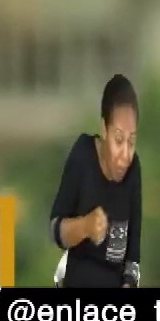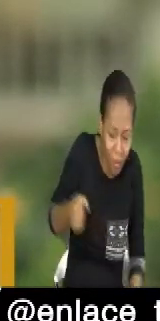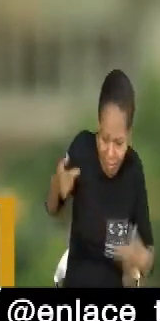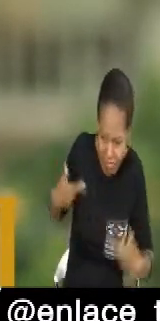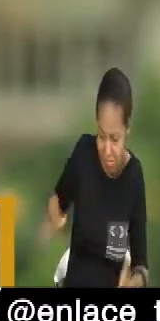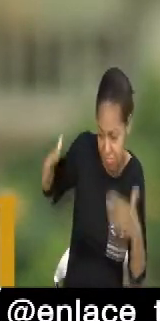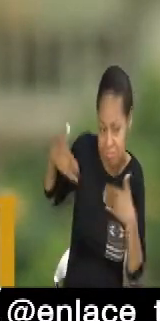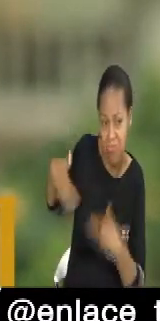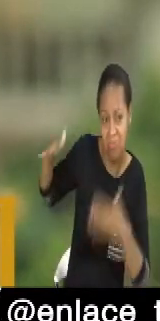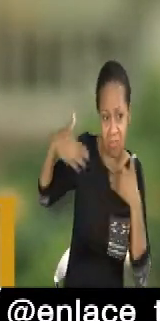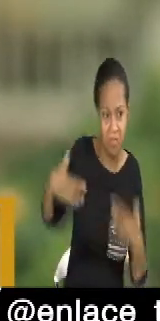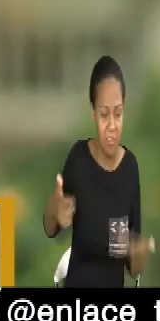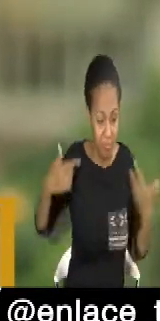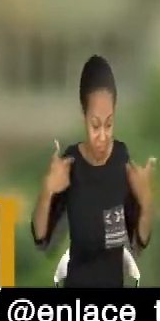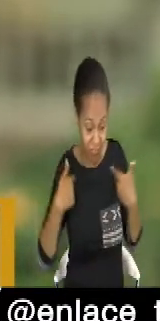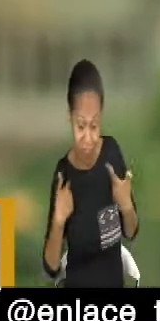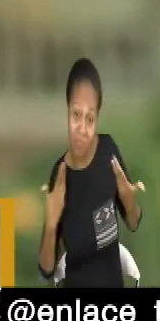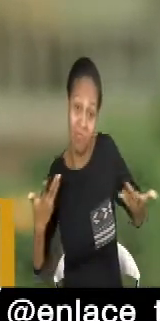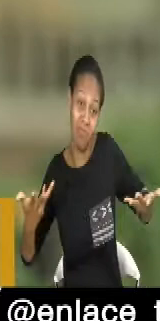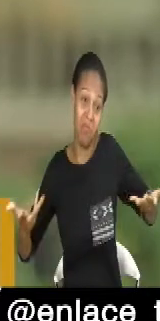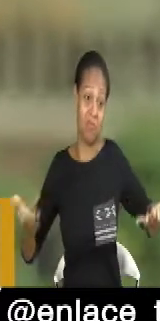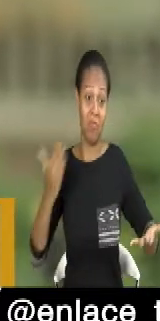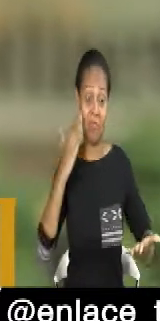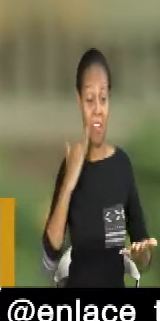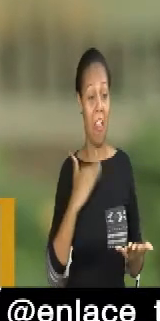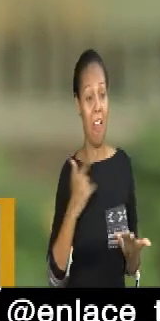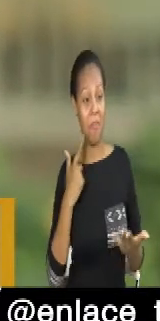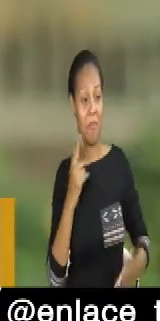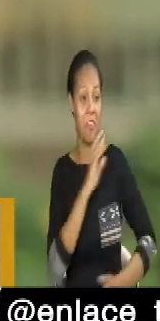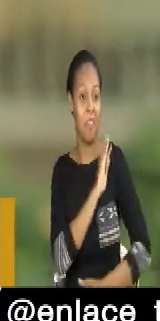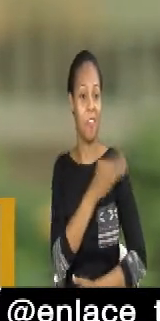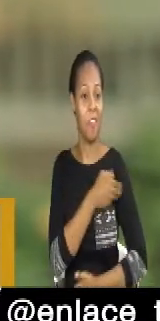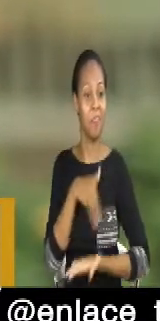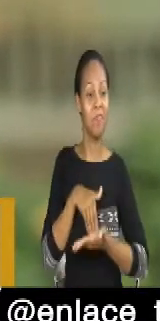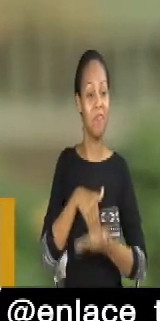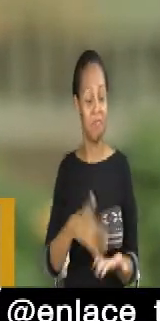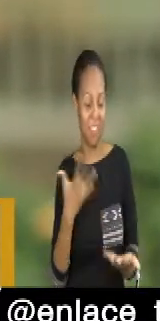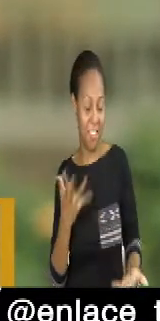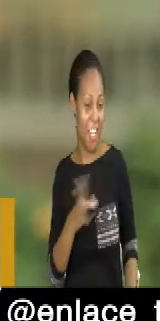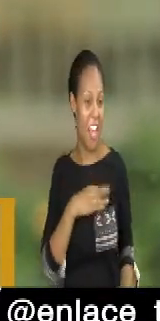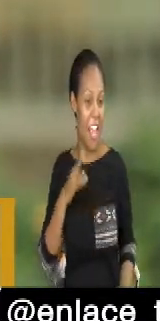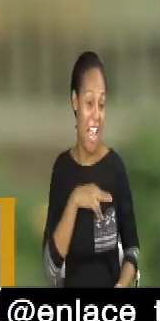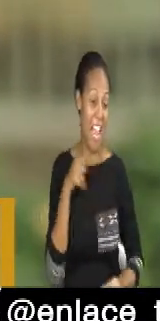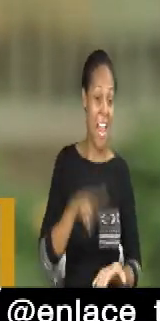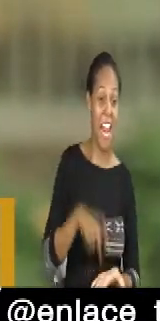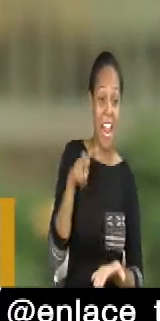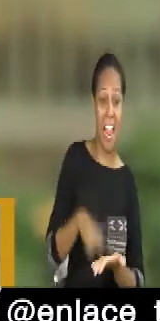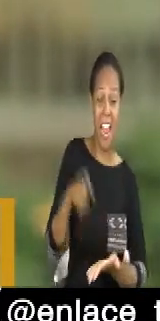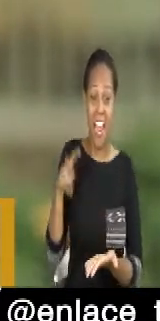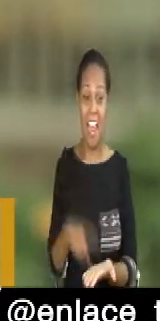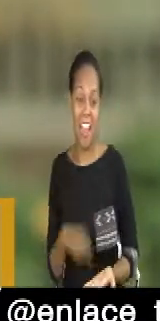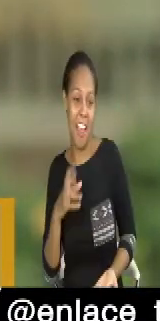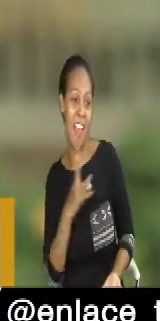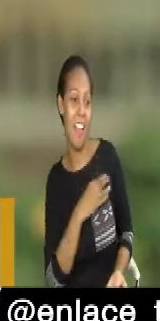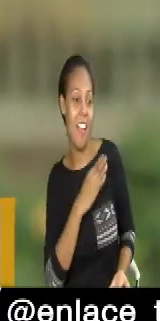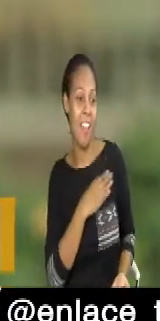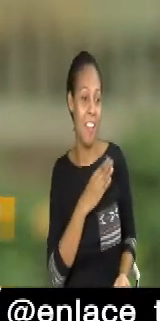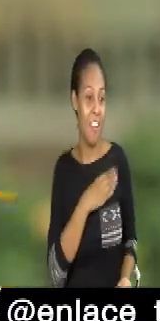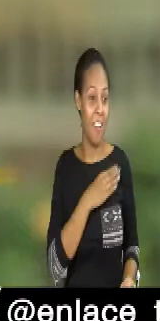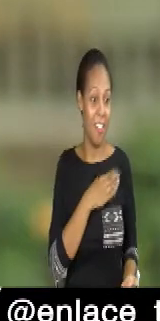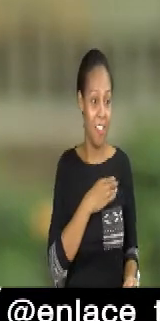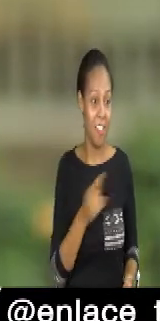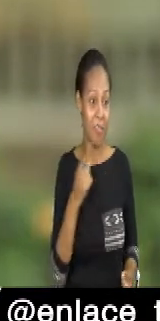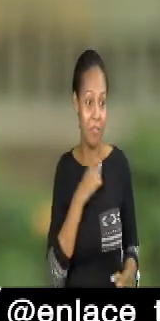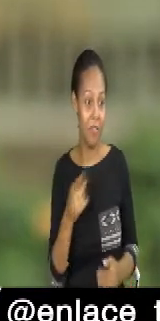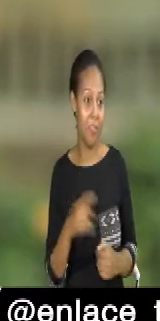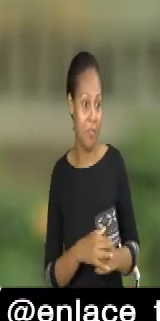botar. Pero yo estoy ni farucho, con ganas de brincar y saltar. Y apago el bombillo y antes de prender